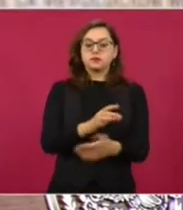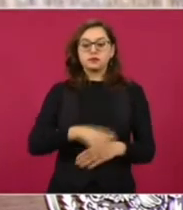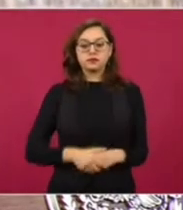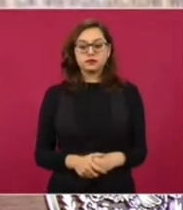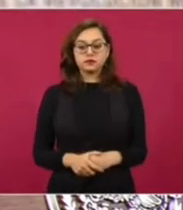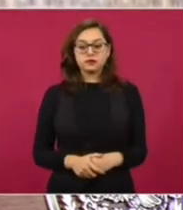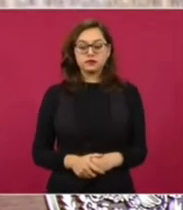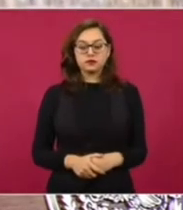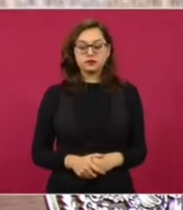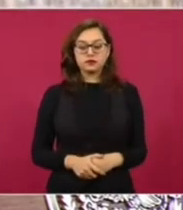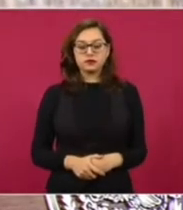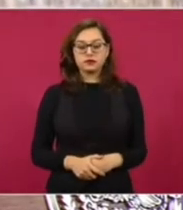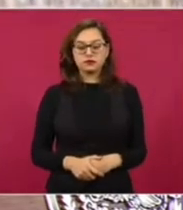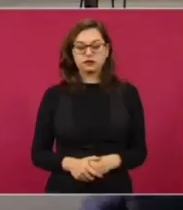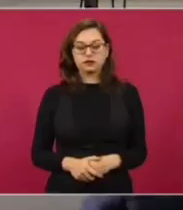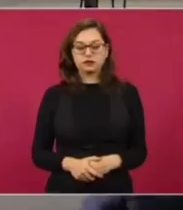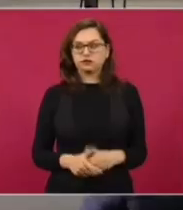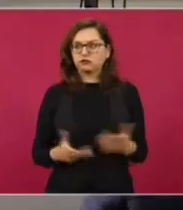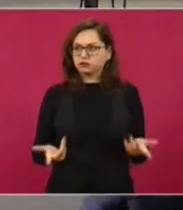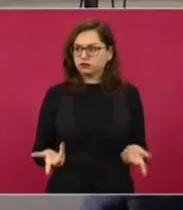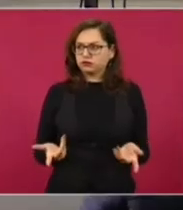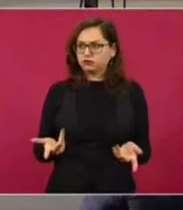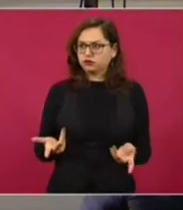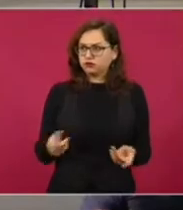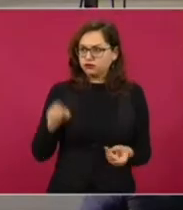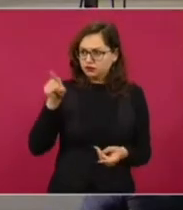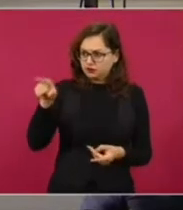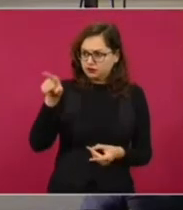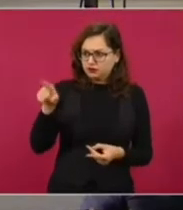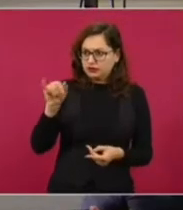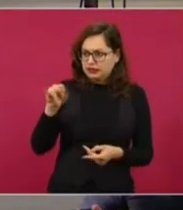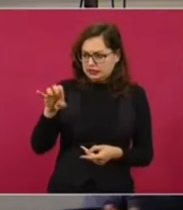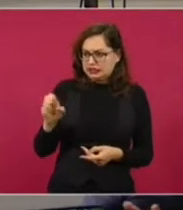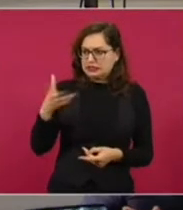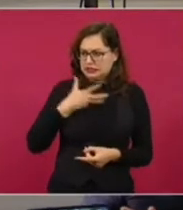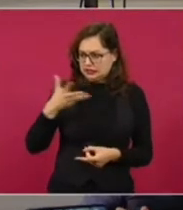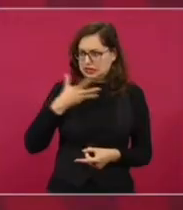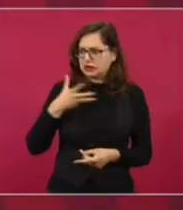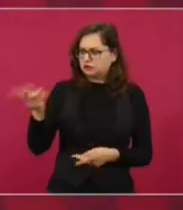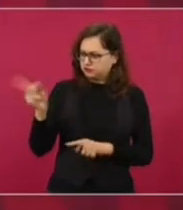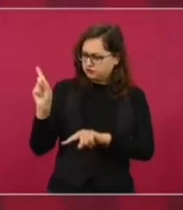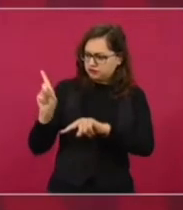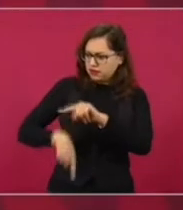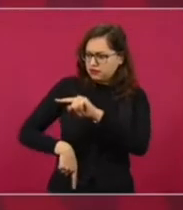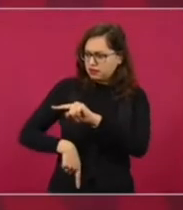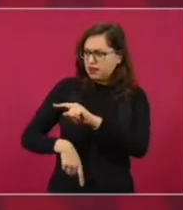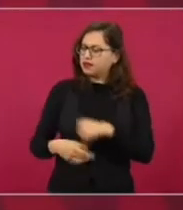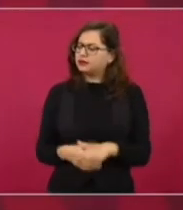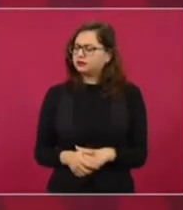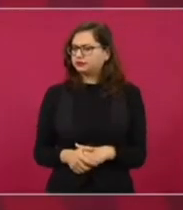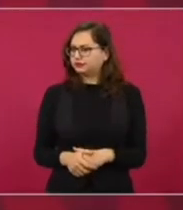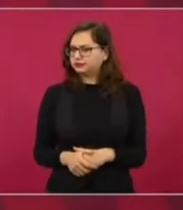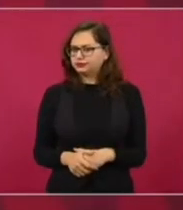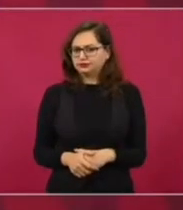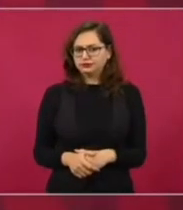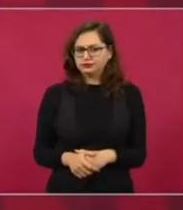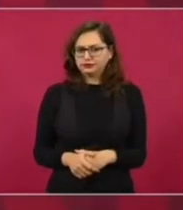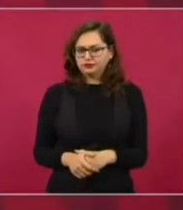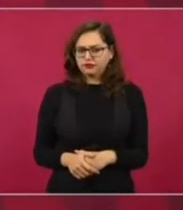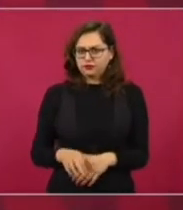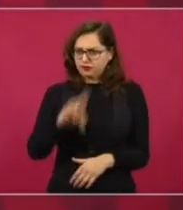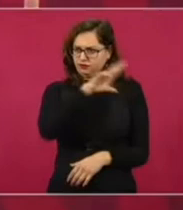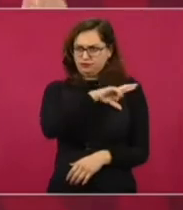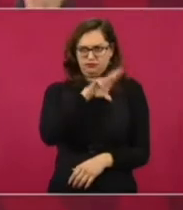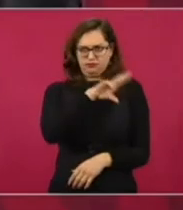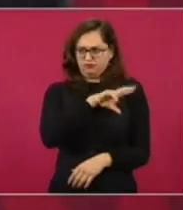Entonces, si quitan eso como se quitó cuando llegamos nosotros, si